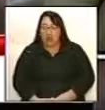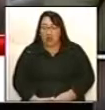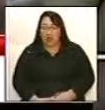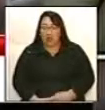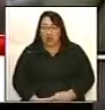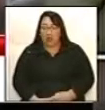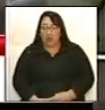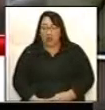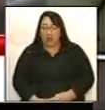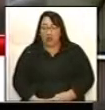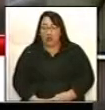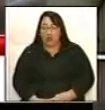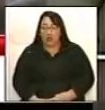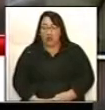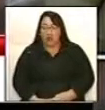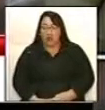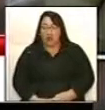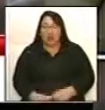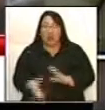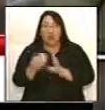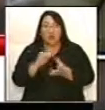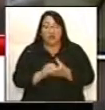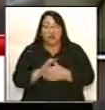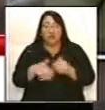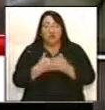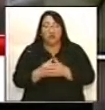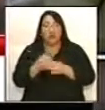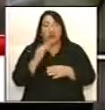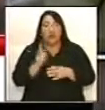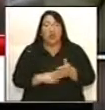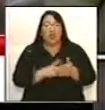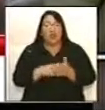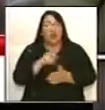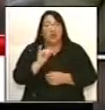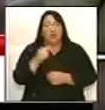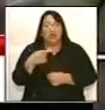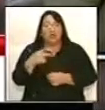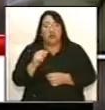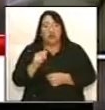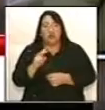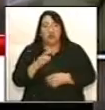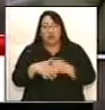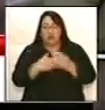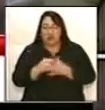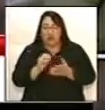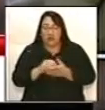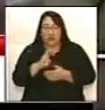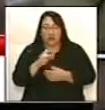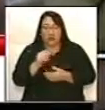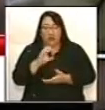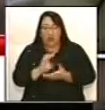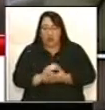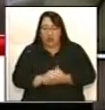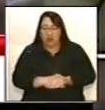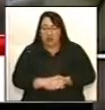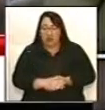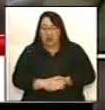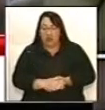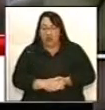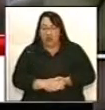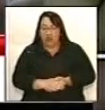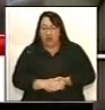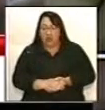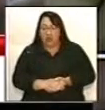sucederá? Se incorporan los recursos por la eliminación del IGB a la importación de estos bienes de capital. En el caso,